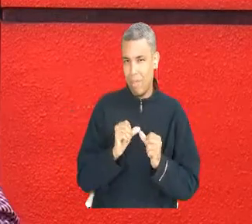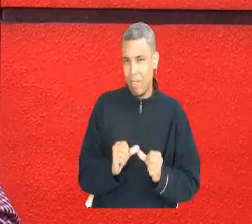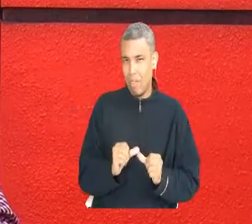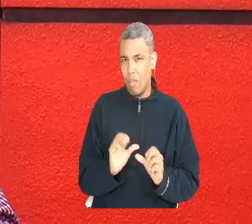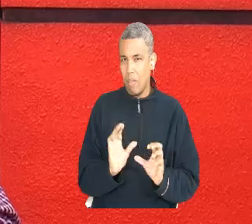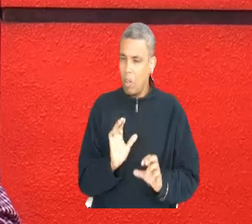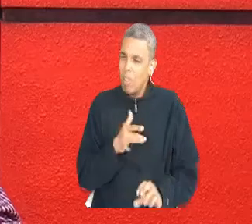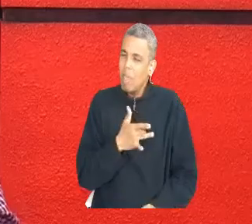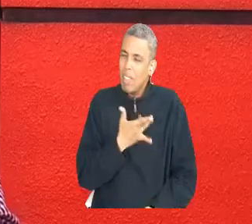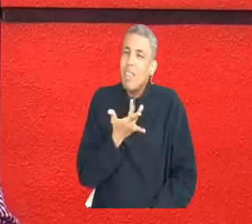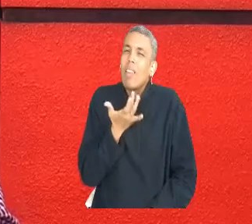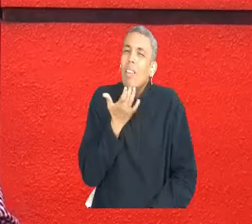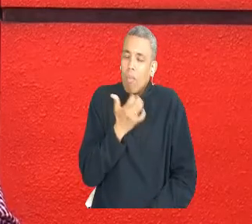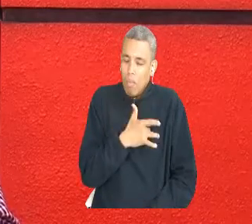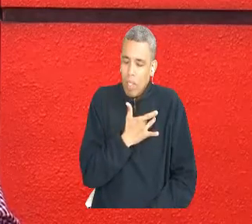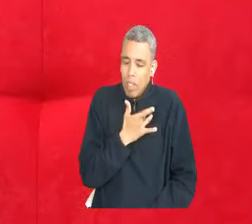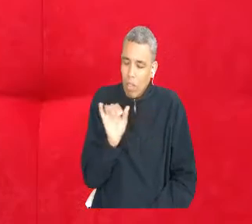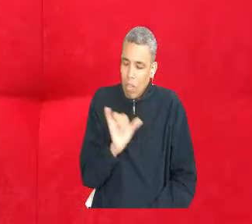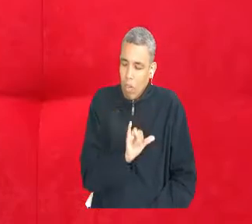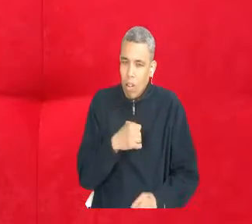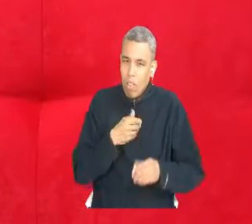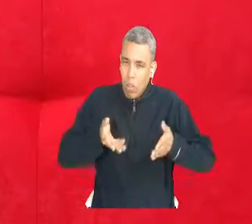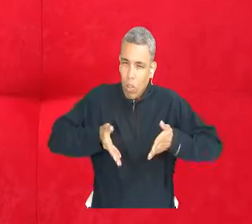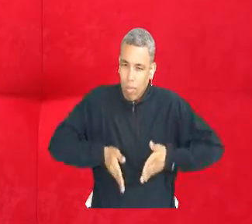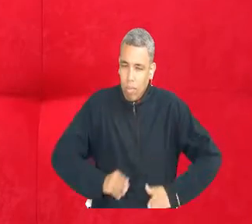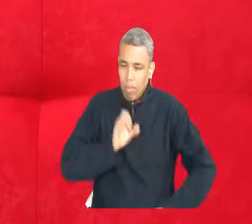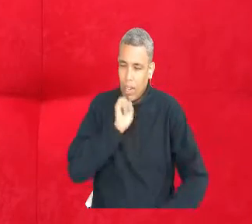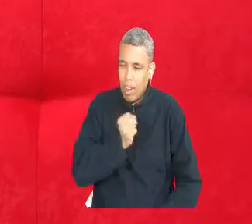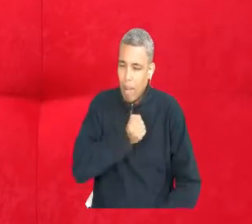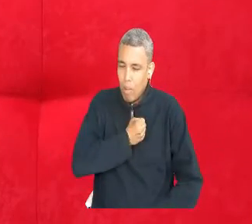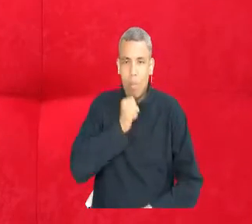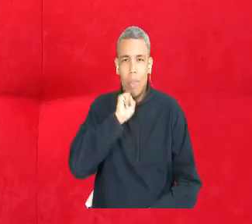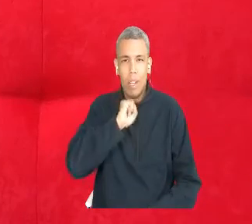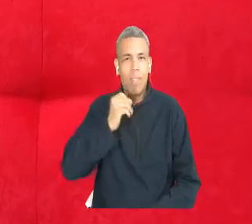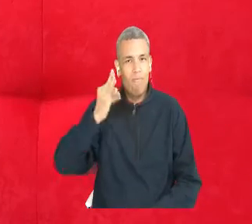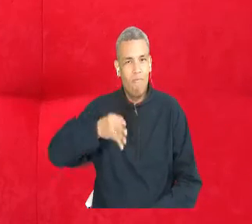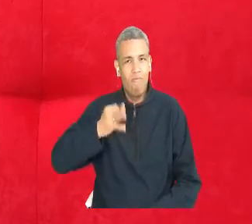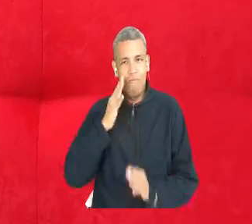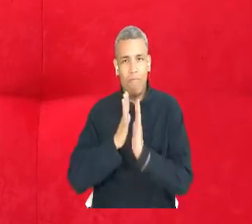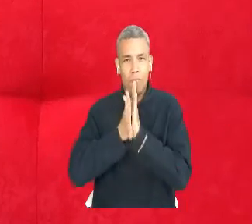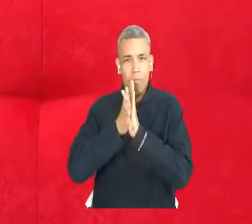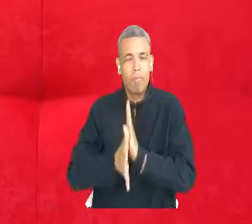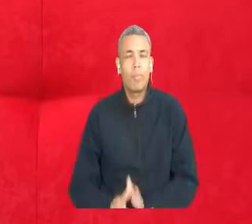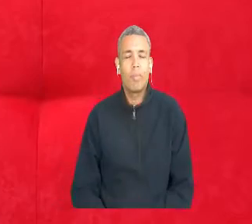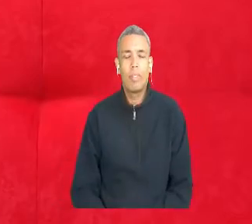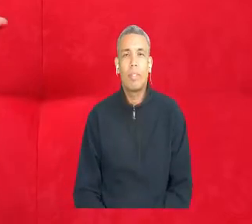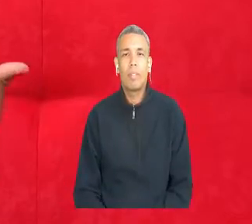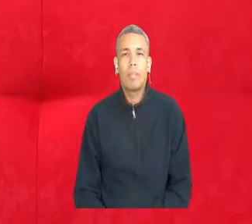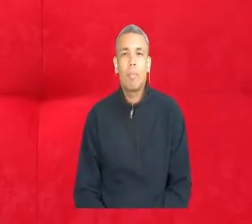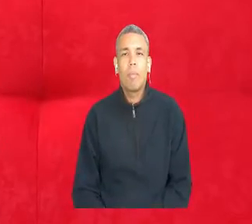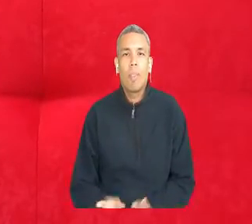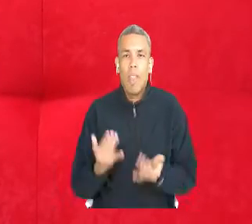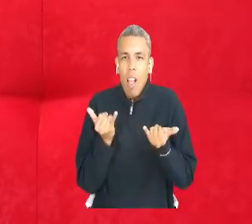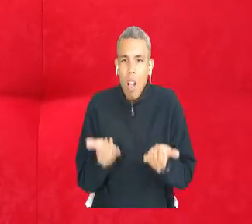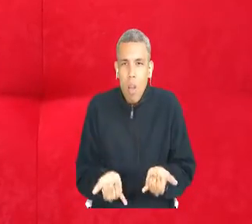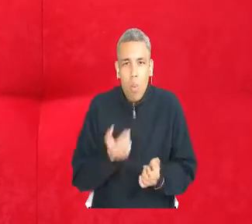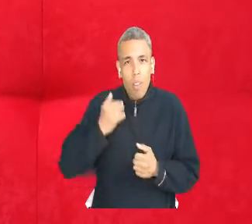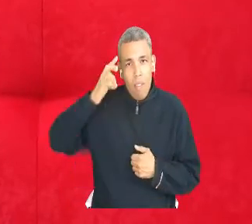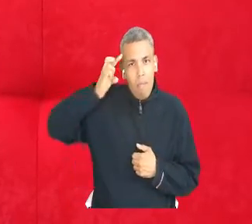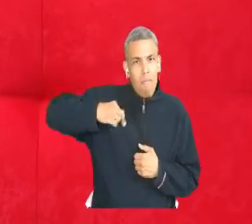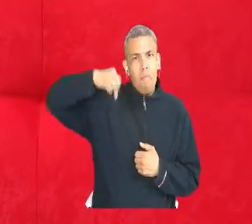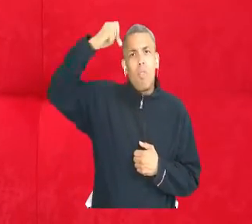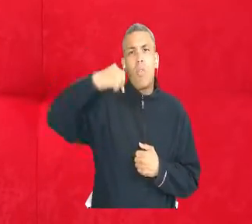aquí bien recibido y bien abrazado por todos bueno lo importante en estos momentos en nuestras es precisamente la calidad de profesionales que están